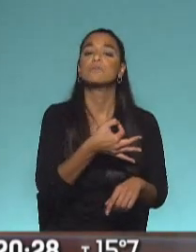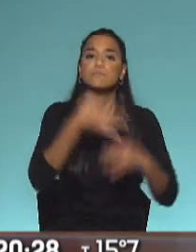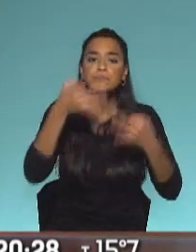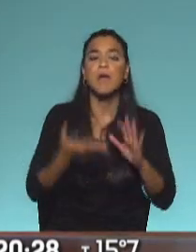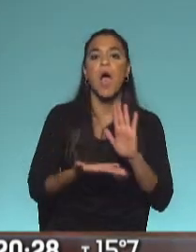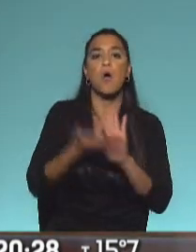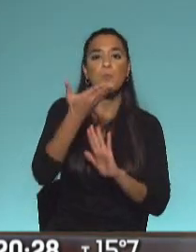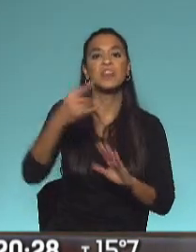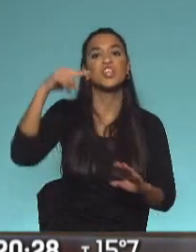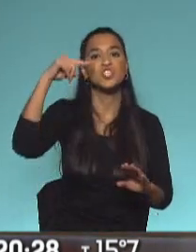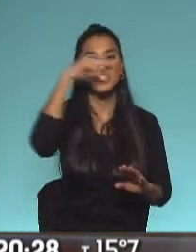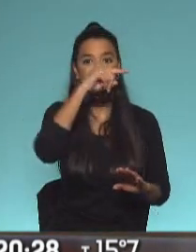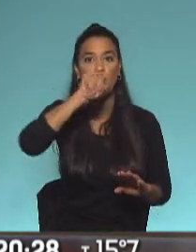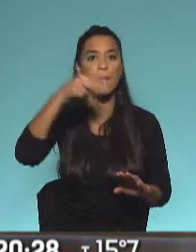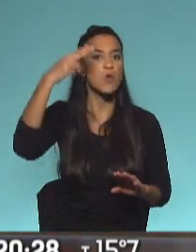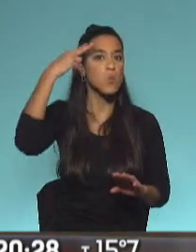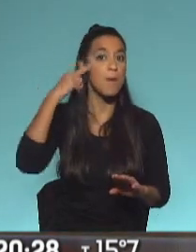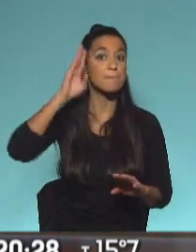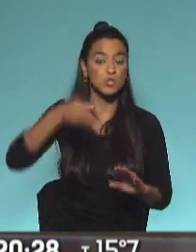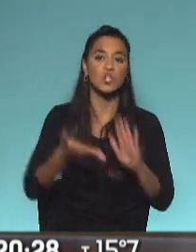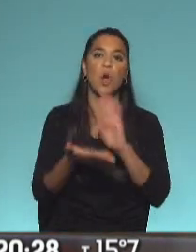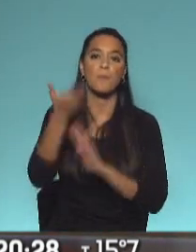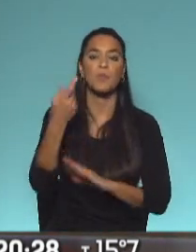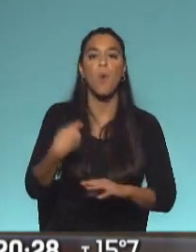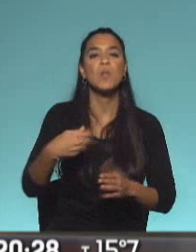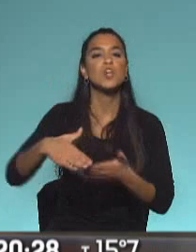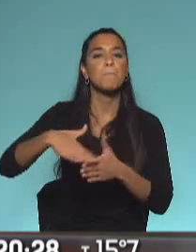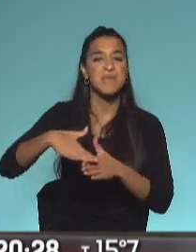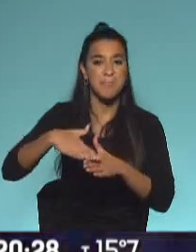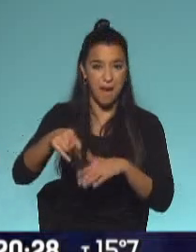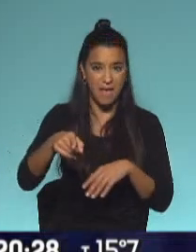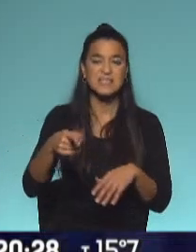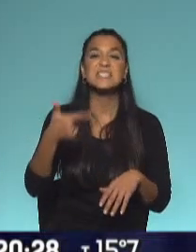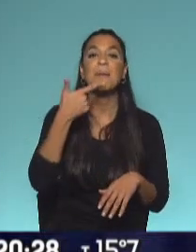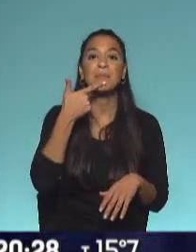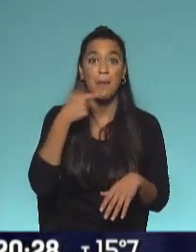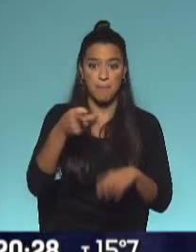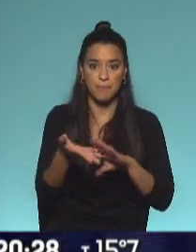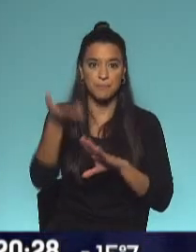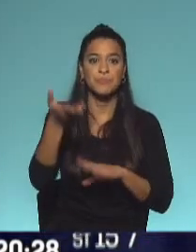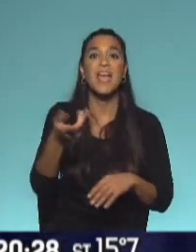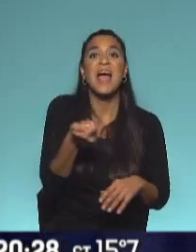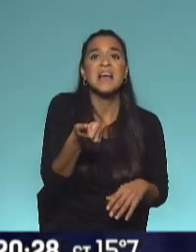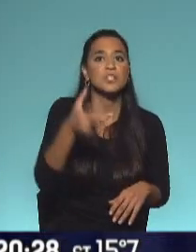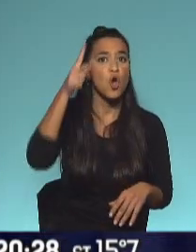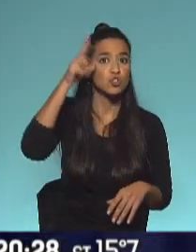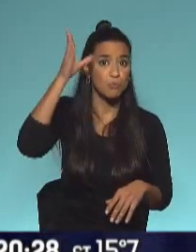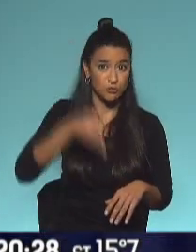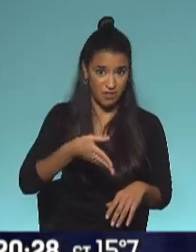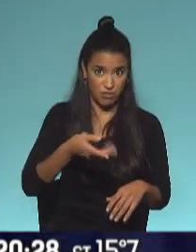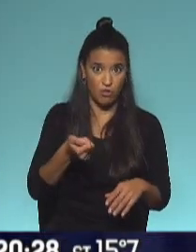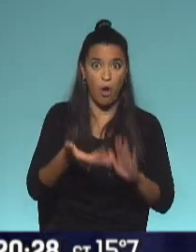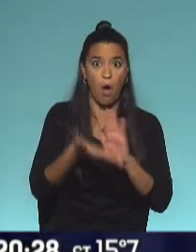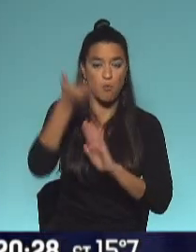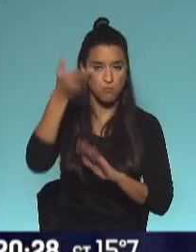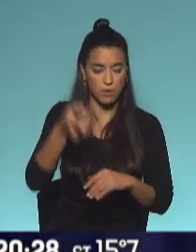aumento del 7,9% para la jubilación mínima en septiembre. Prácticamente un 8%, podríamos decir.